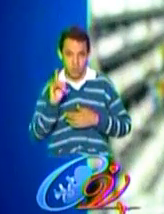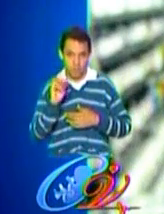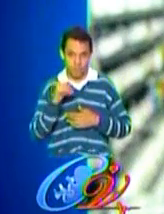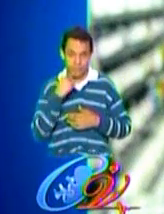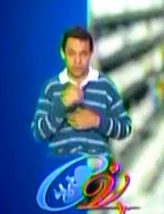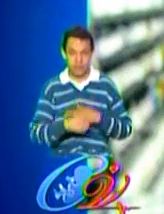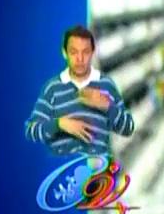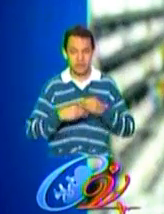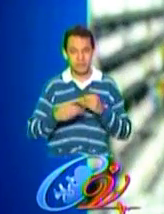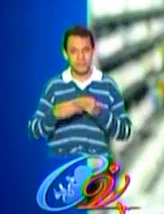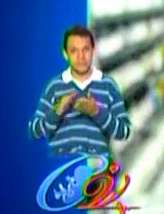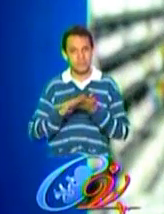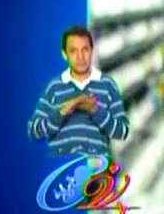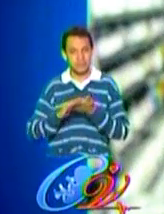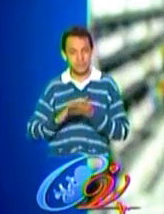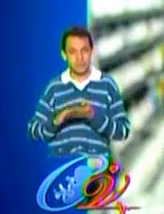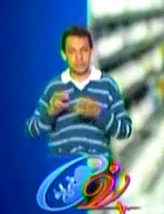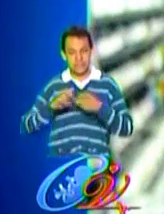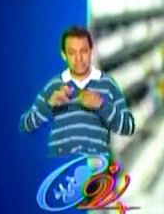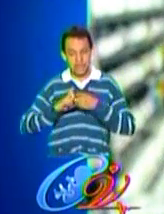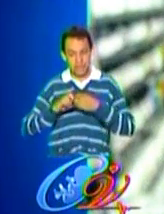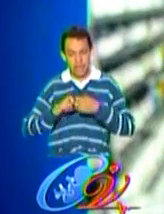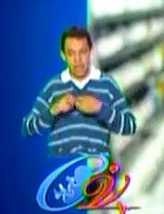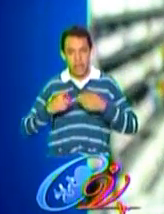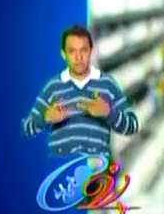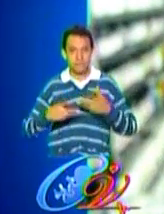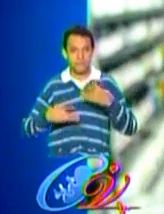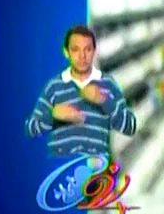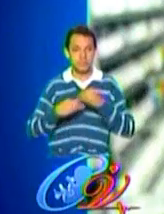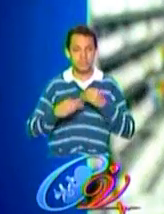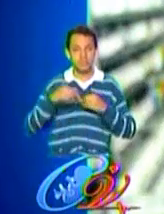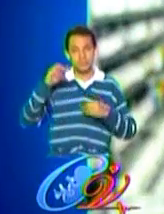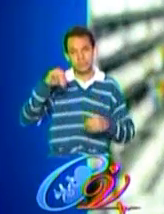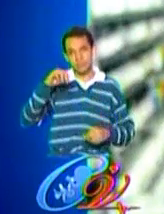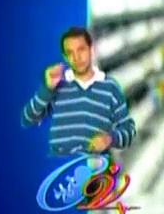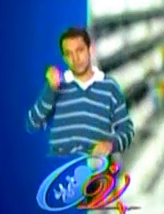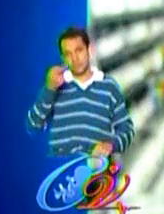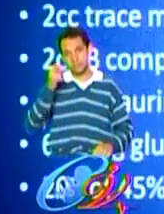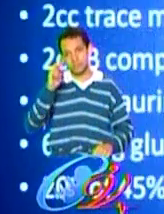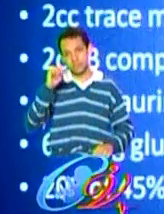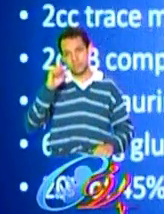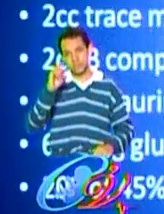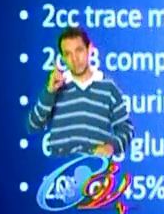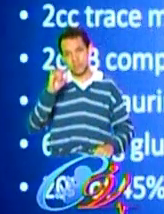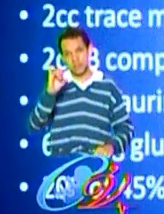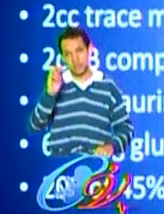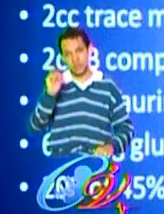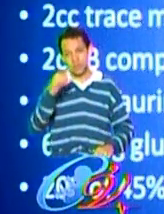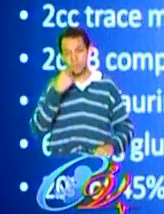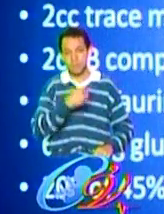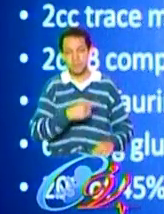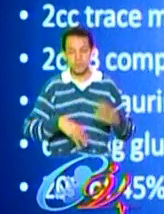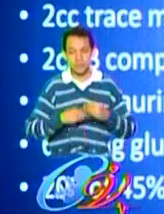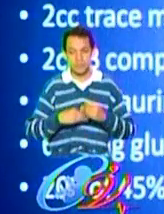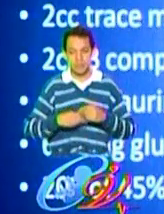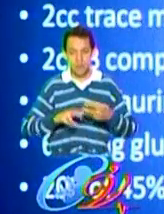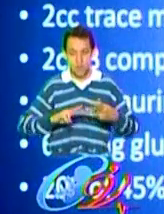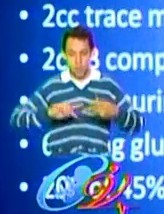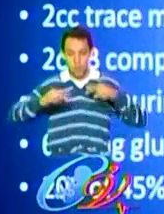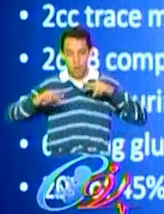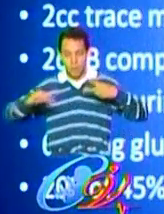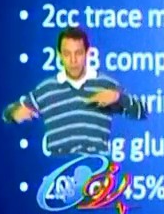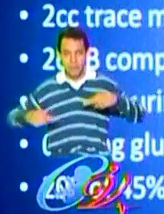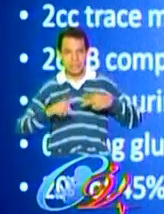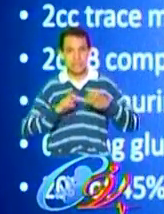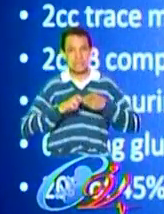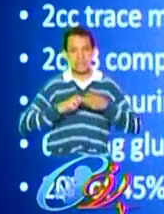enzimas produzcan más energía. El magnesio que también, pues, obviamente ayuda a la conducción nerviosa